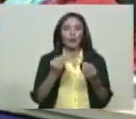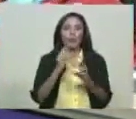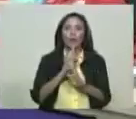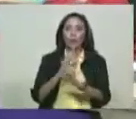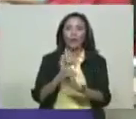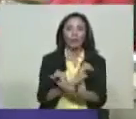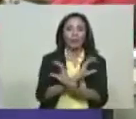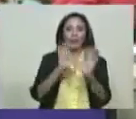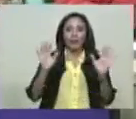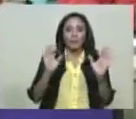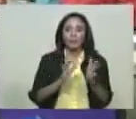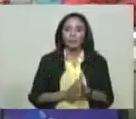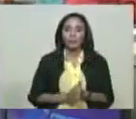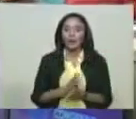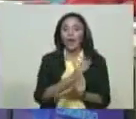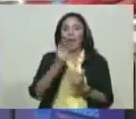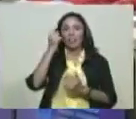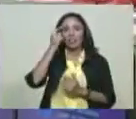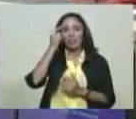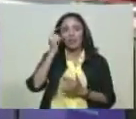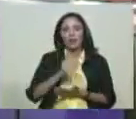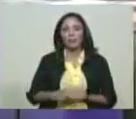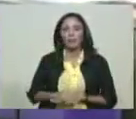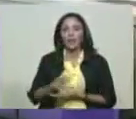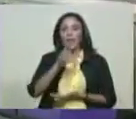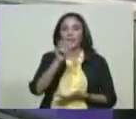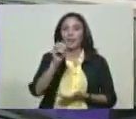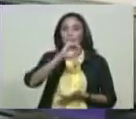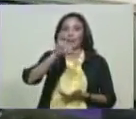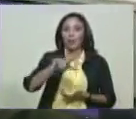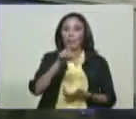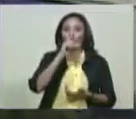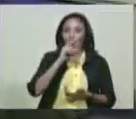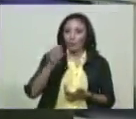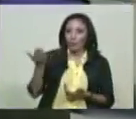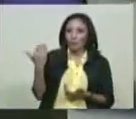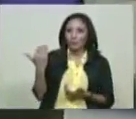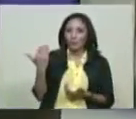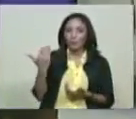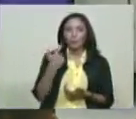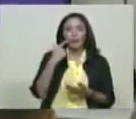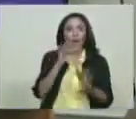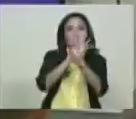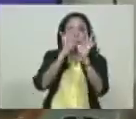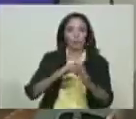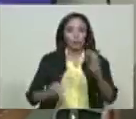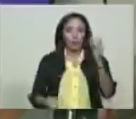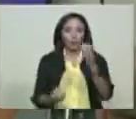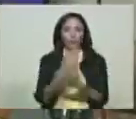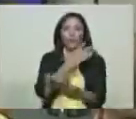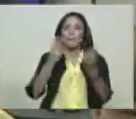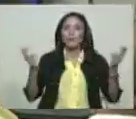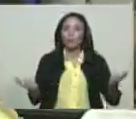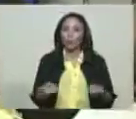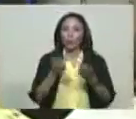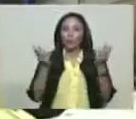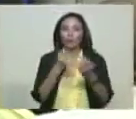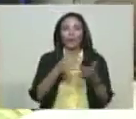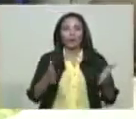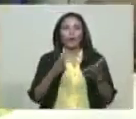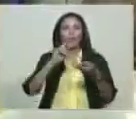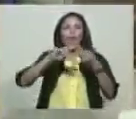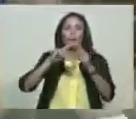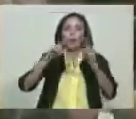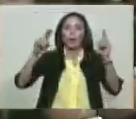aquel heroico e inolvidable 30 de julio del año 2017 una gran victoria del pueblo por la paz